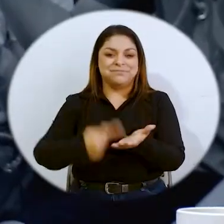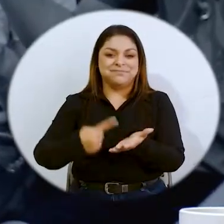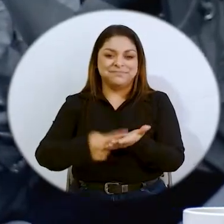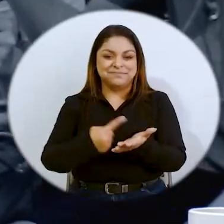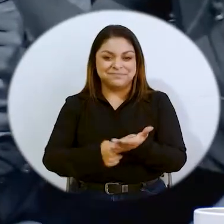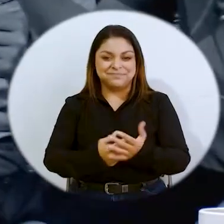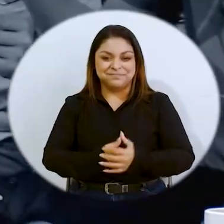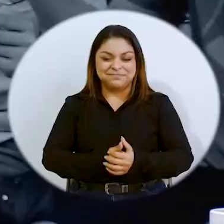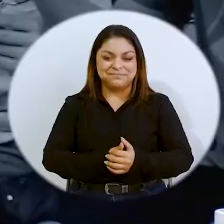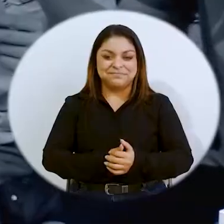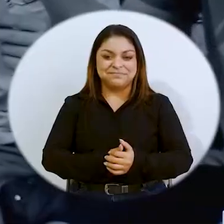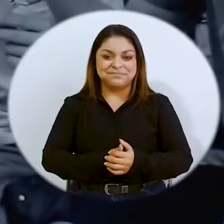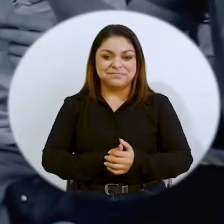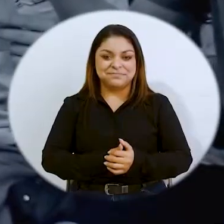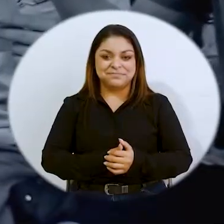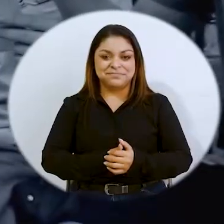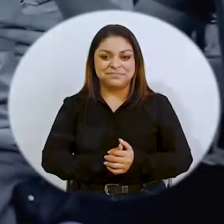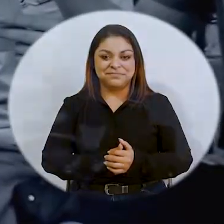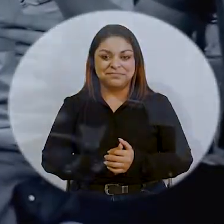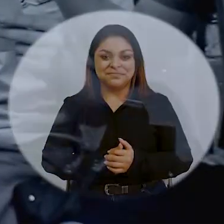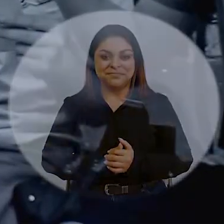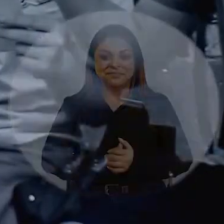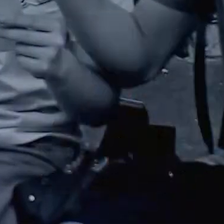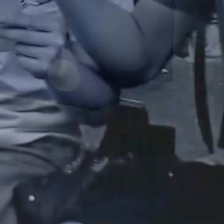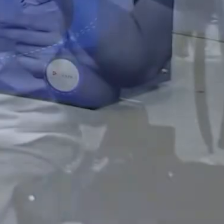Mirada. Vamos a una pausa, quédese con nosotros que ya volvemos.